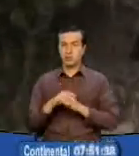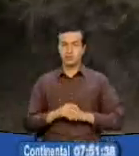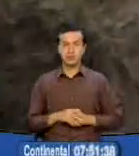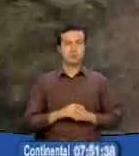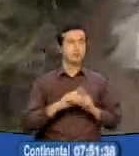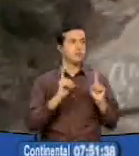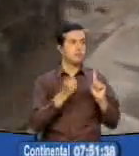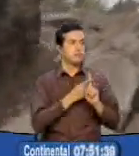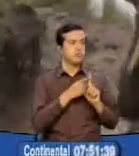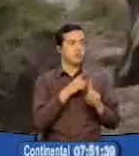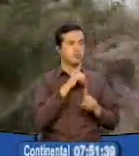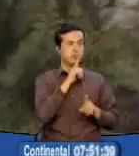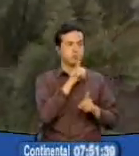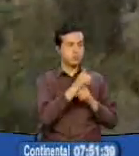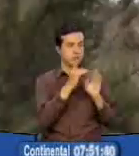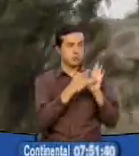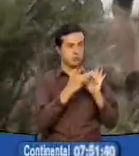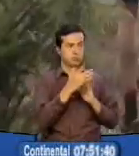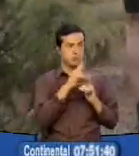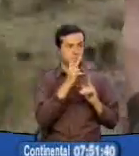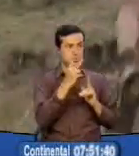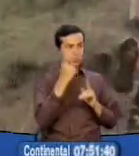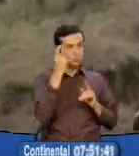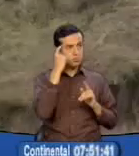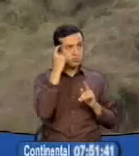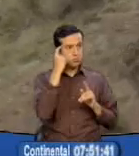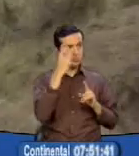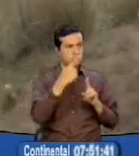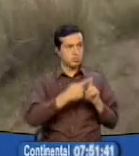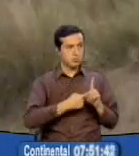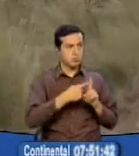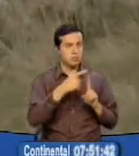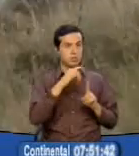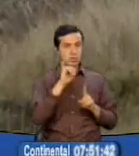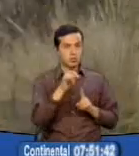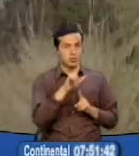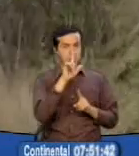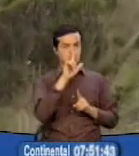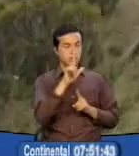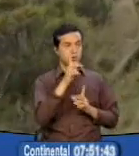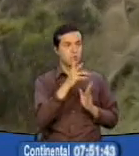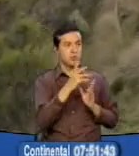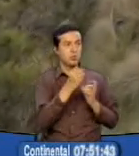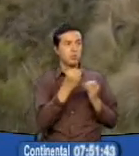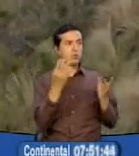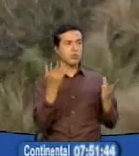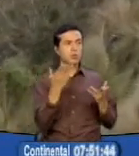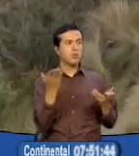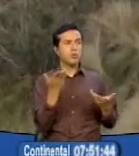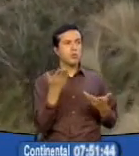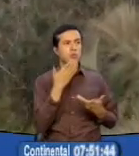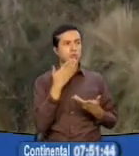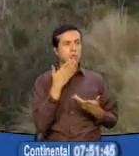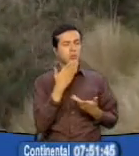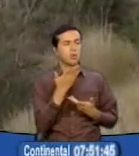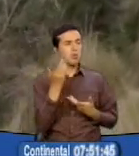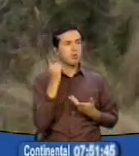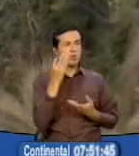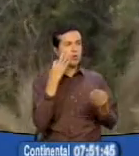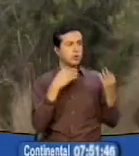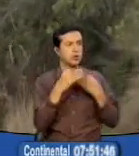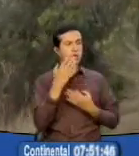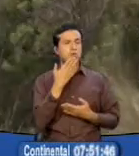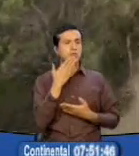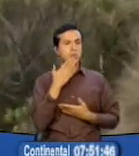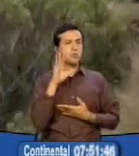primera válida se desarrolló en abril, la segunda me parece que en el mes de julio. Cuéntame un poquito de ese detalle, ¿cómo eligen